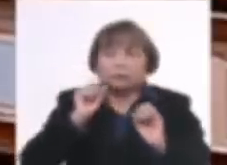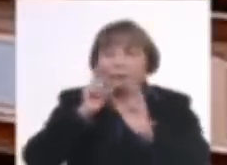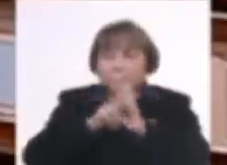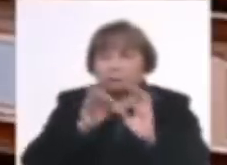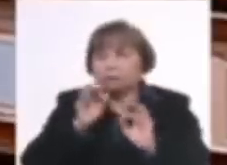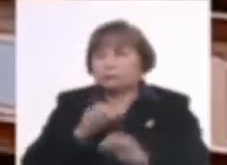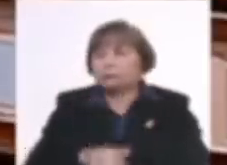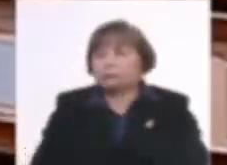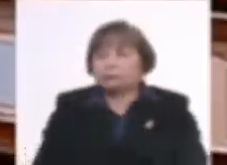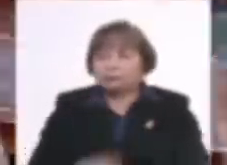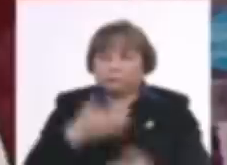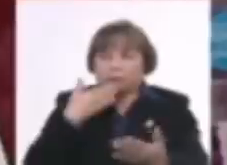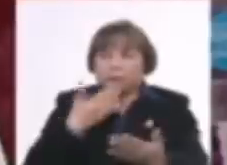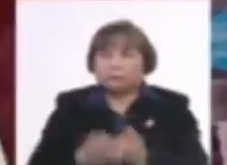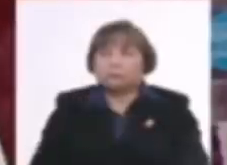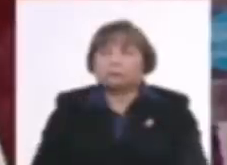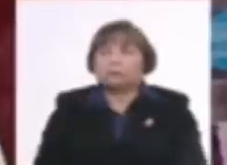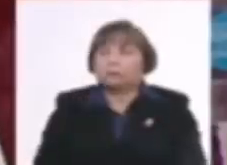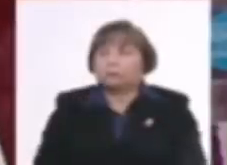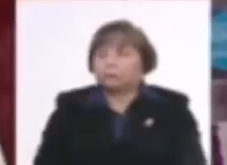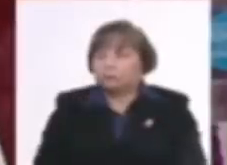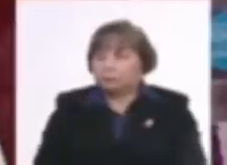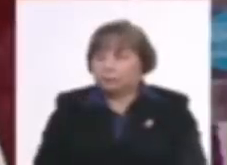video, sí. Gracias.